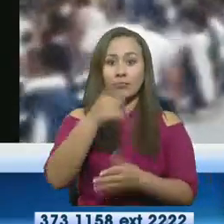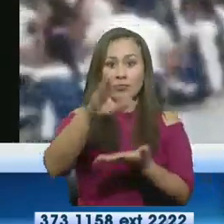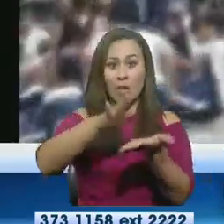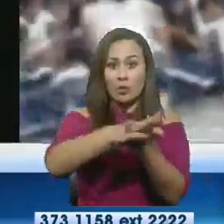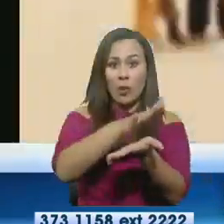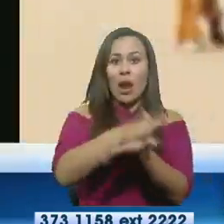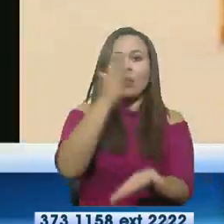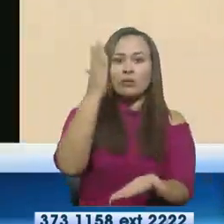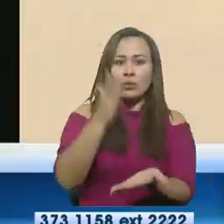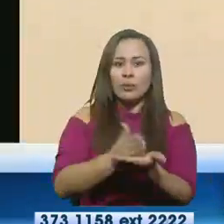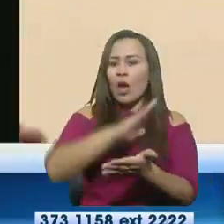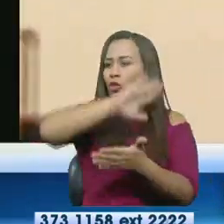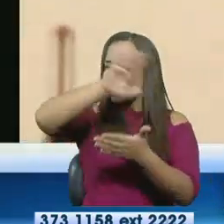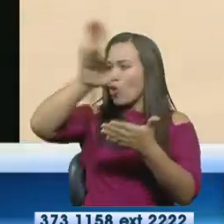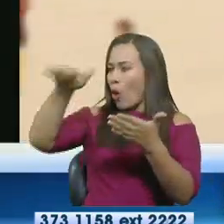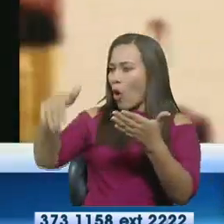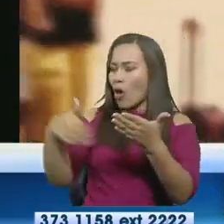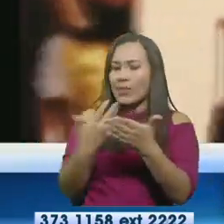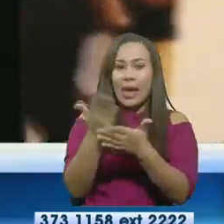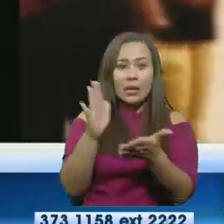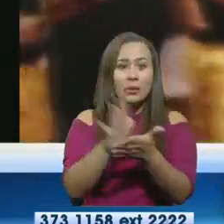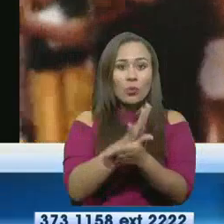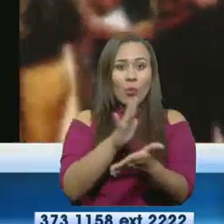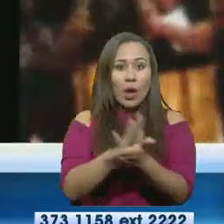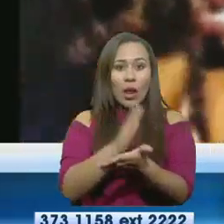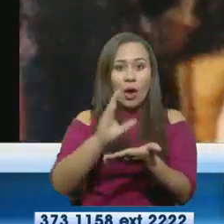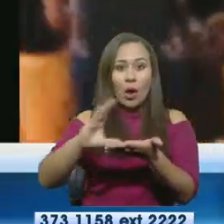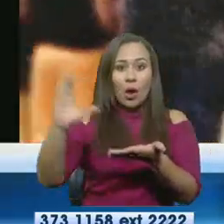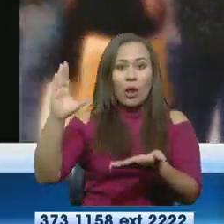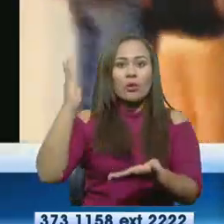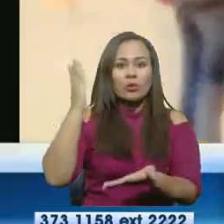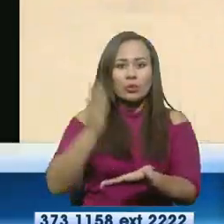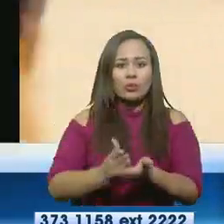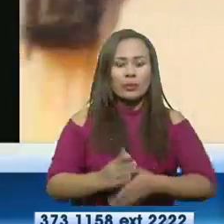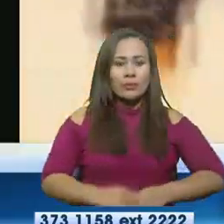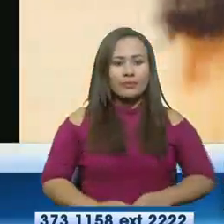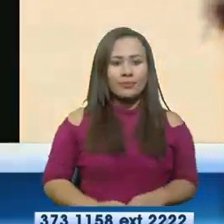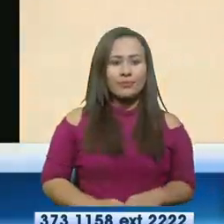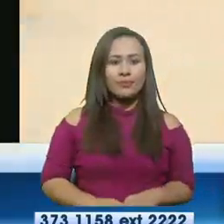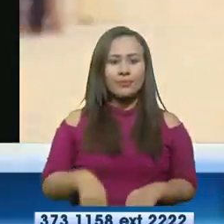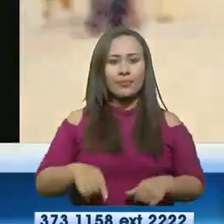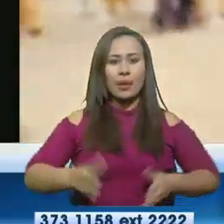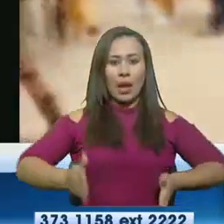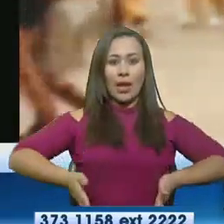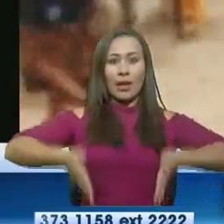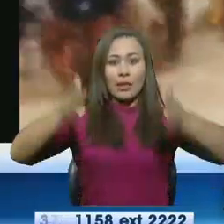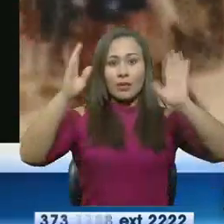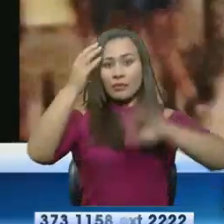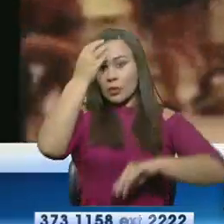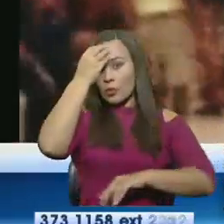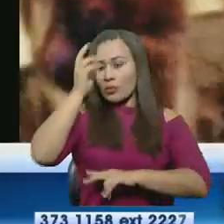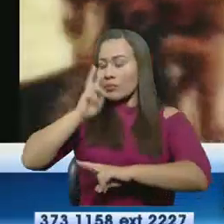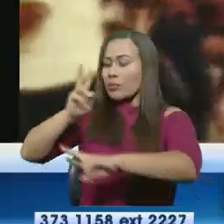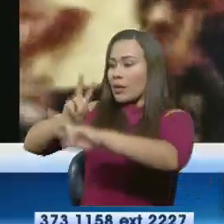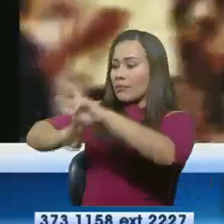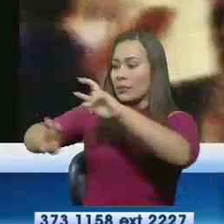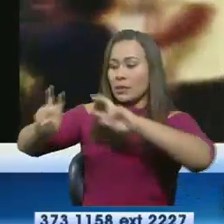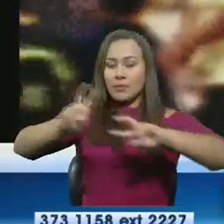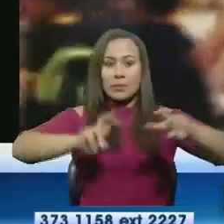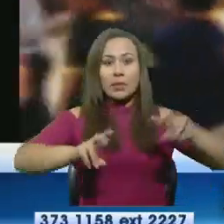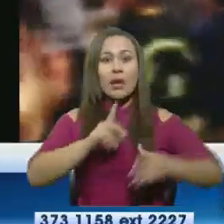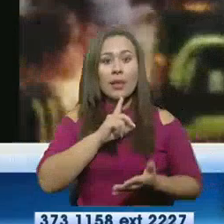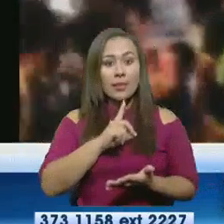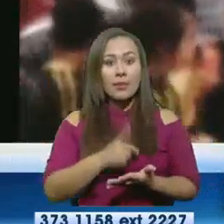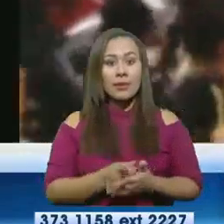hoy en todas las escuelas y colegios del Guayas. En infraestructuras educativas nosotros ya hemos estado haciendo un barrido con recorridos y sin